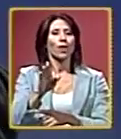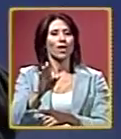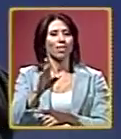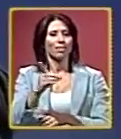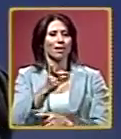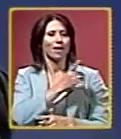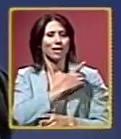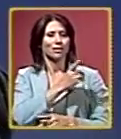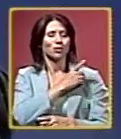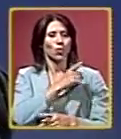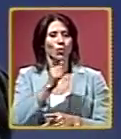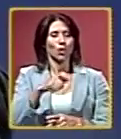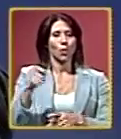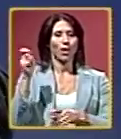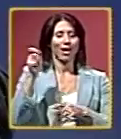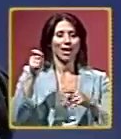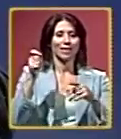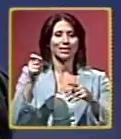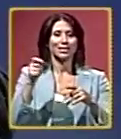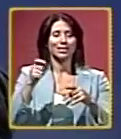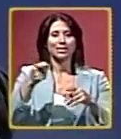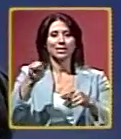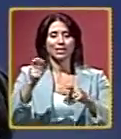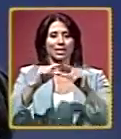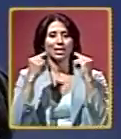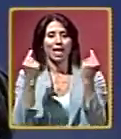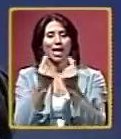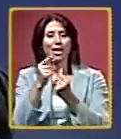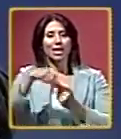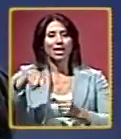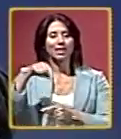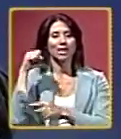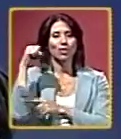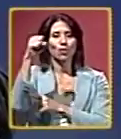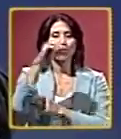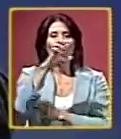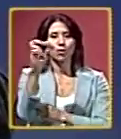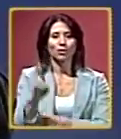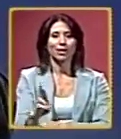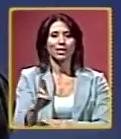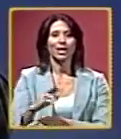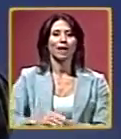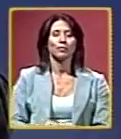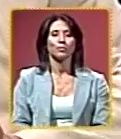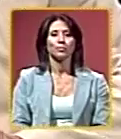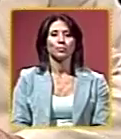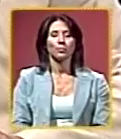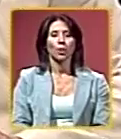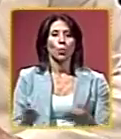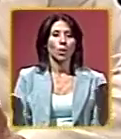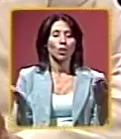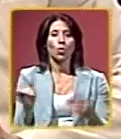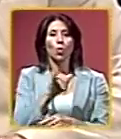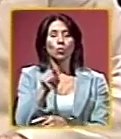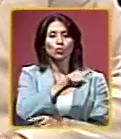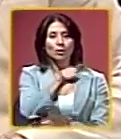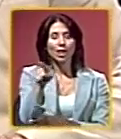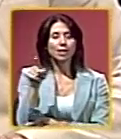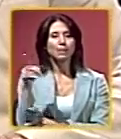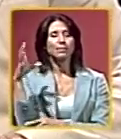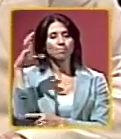ese triunfo de Costa Rica que me parece tan importante. Bueno, como ustedes habrán